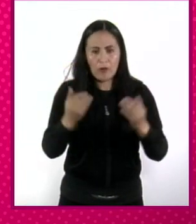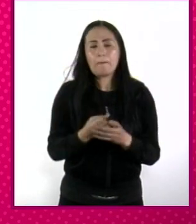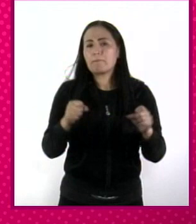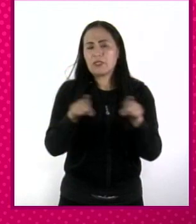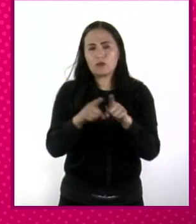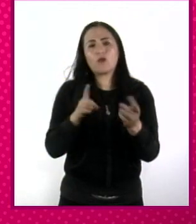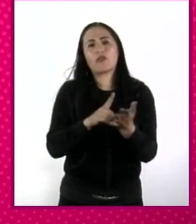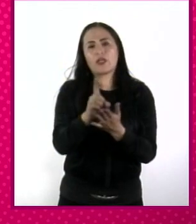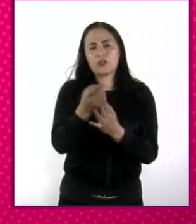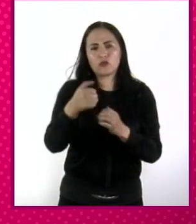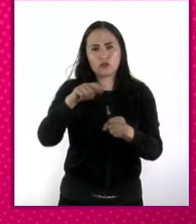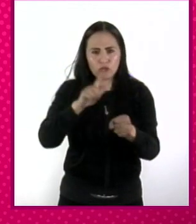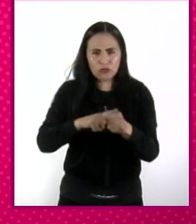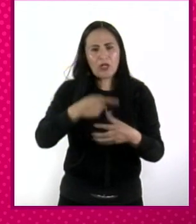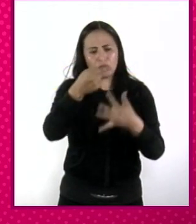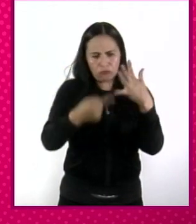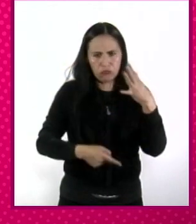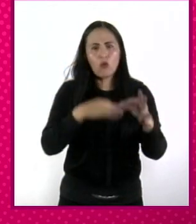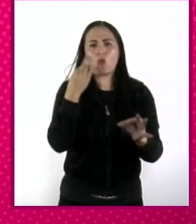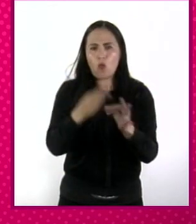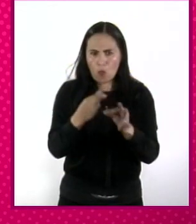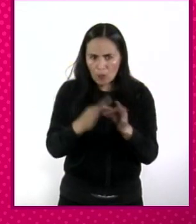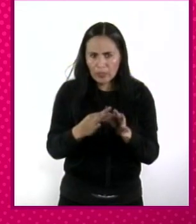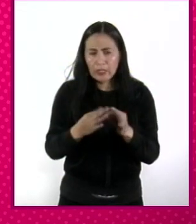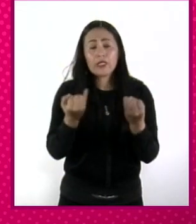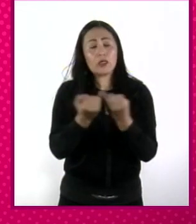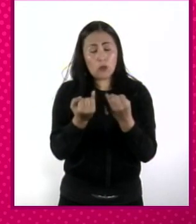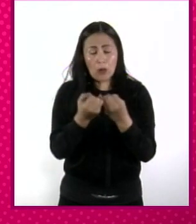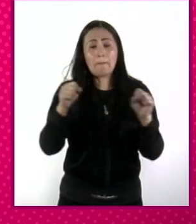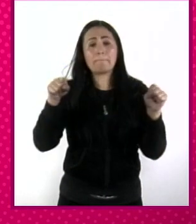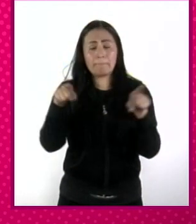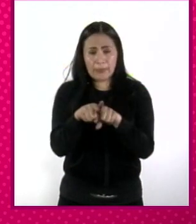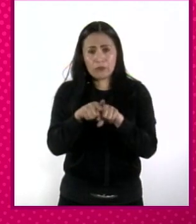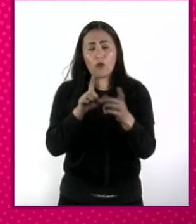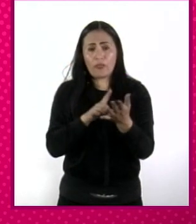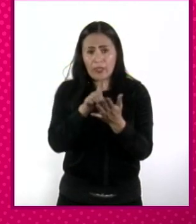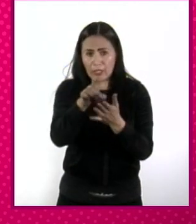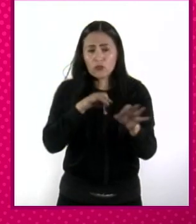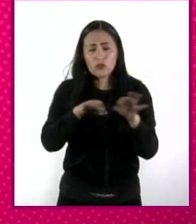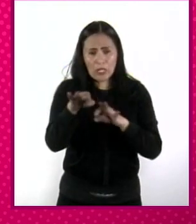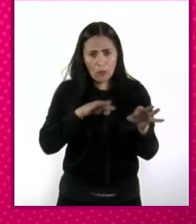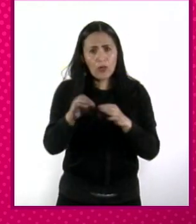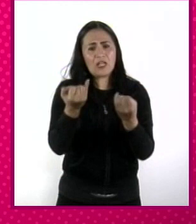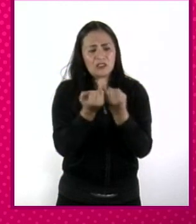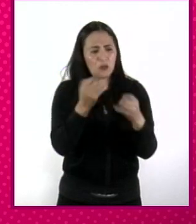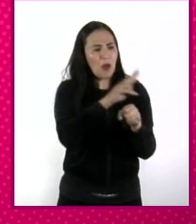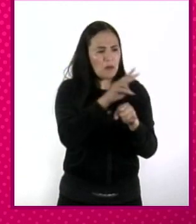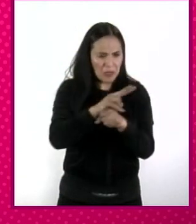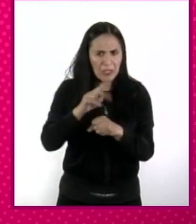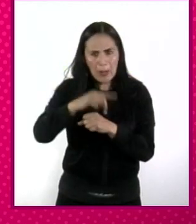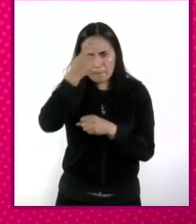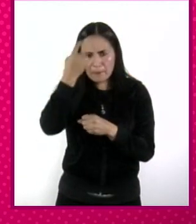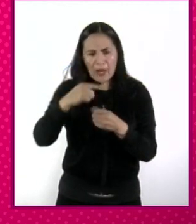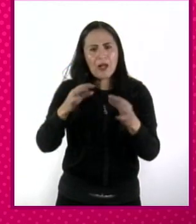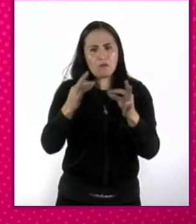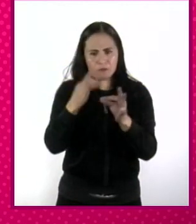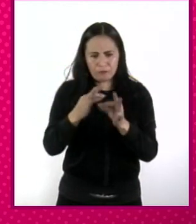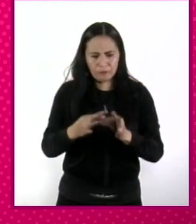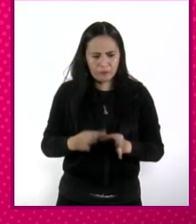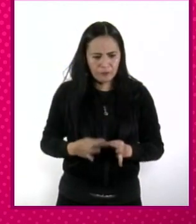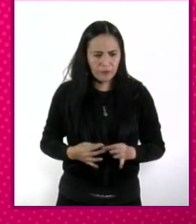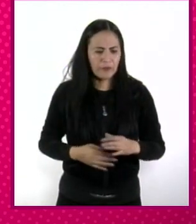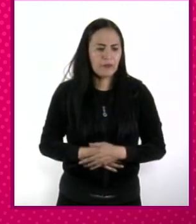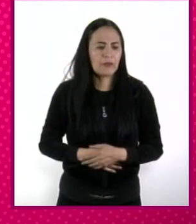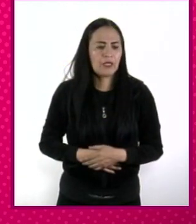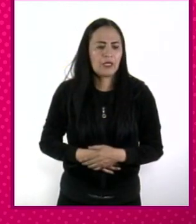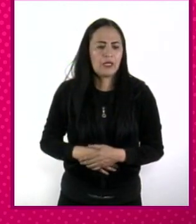sociales y que vela por el cumplimiento de los derechos laborales. El modelo keynesiano